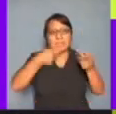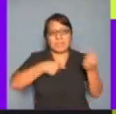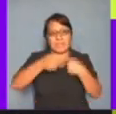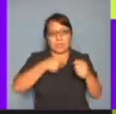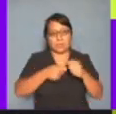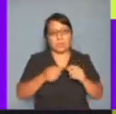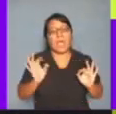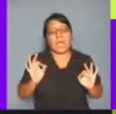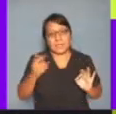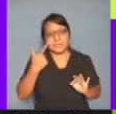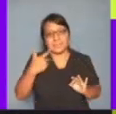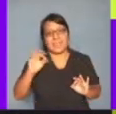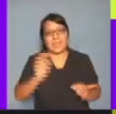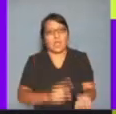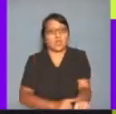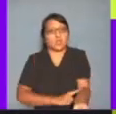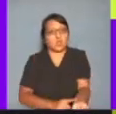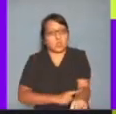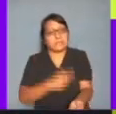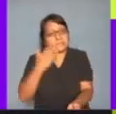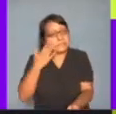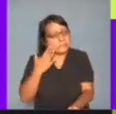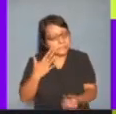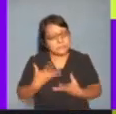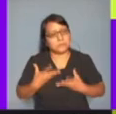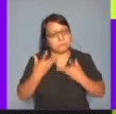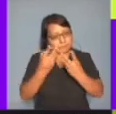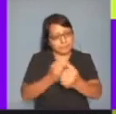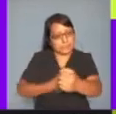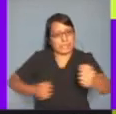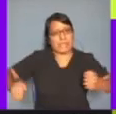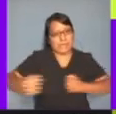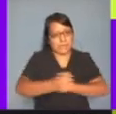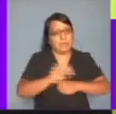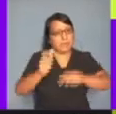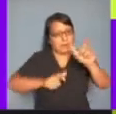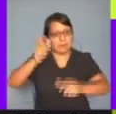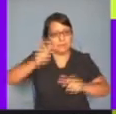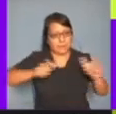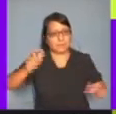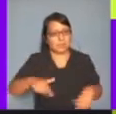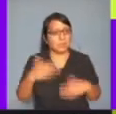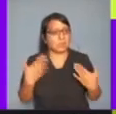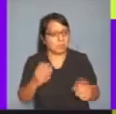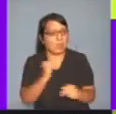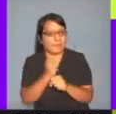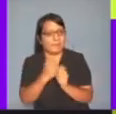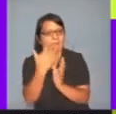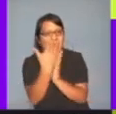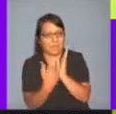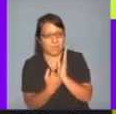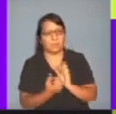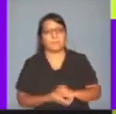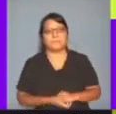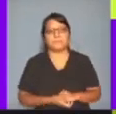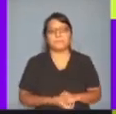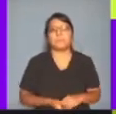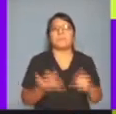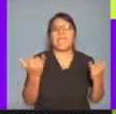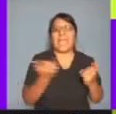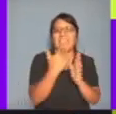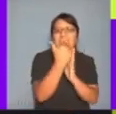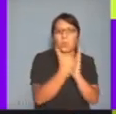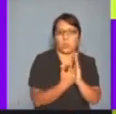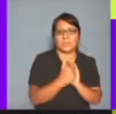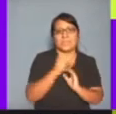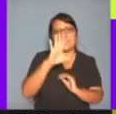un poco la solidaridad que hay para poder trabajar con ese descuento. Hay un descuento de entre